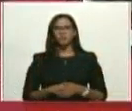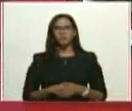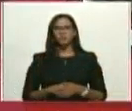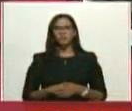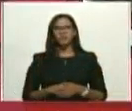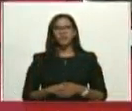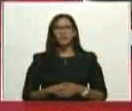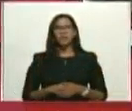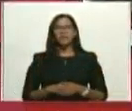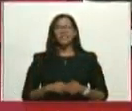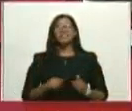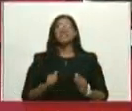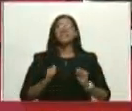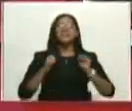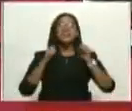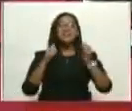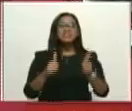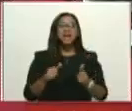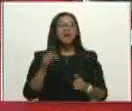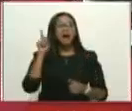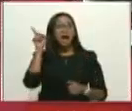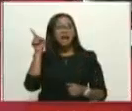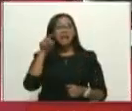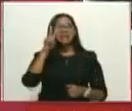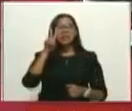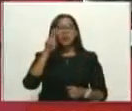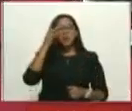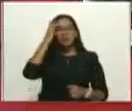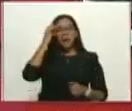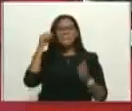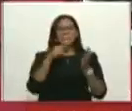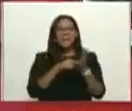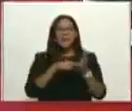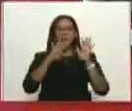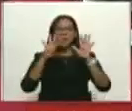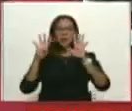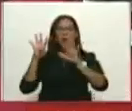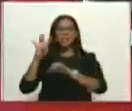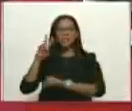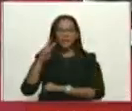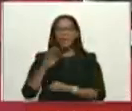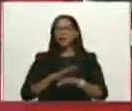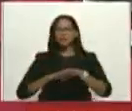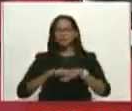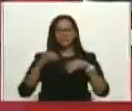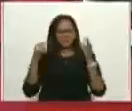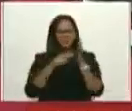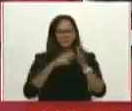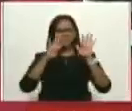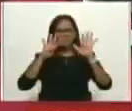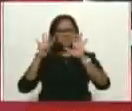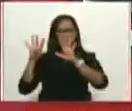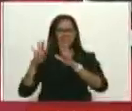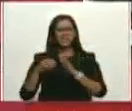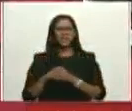Y se iniciaba aquel 2 de febrero de 1999 la etapa de la refundación